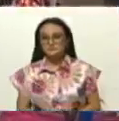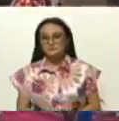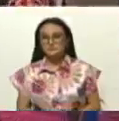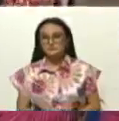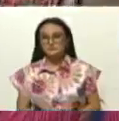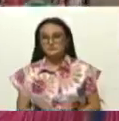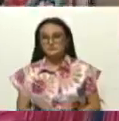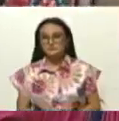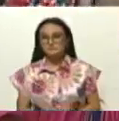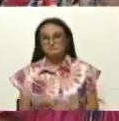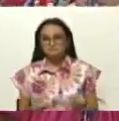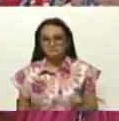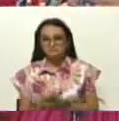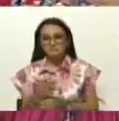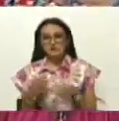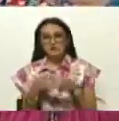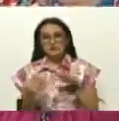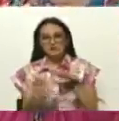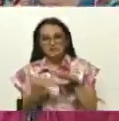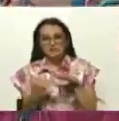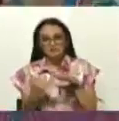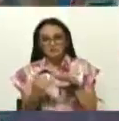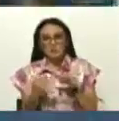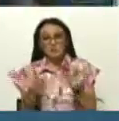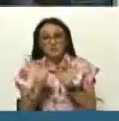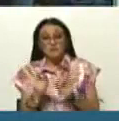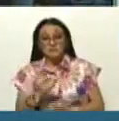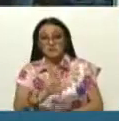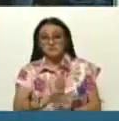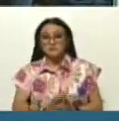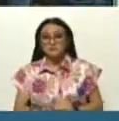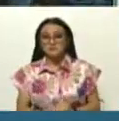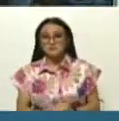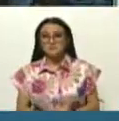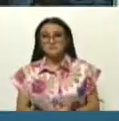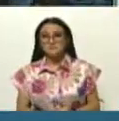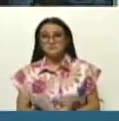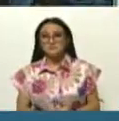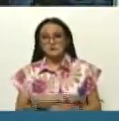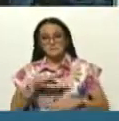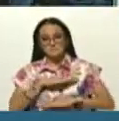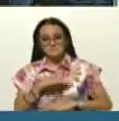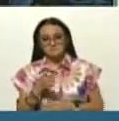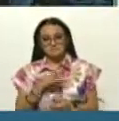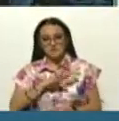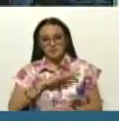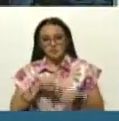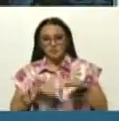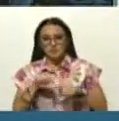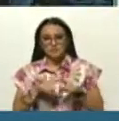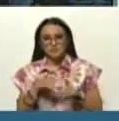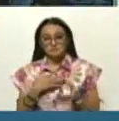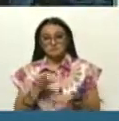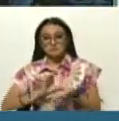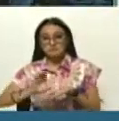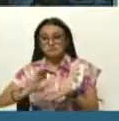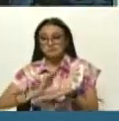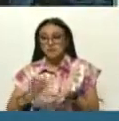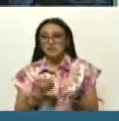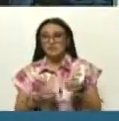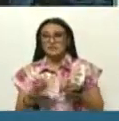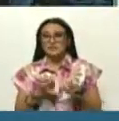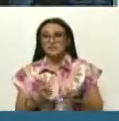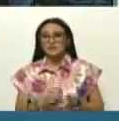Se crearon unas instituciones a su medida para satisfacer sus egos y para justificar el dinero que le